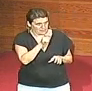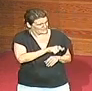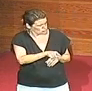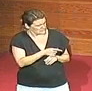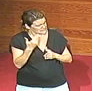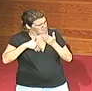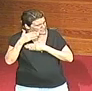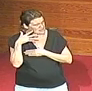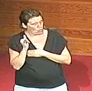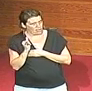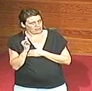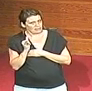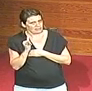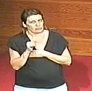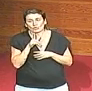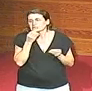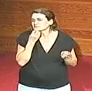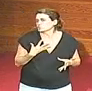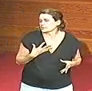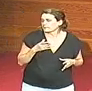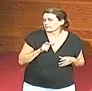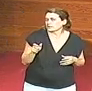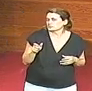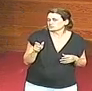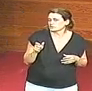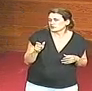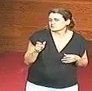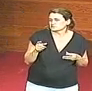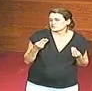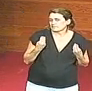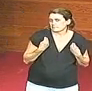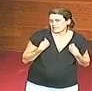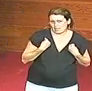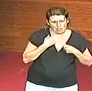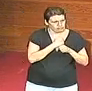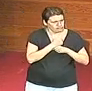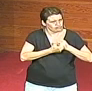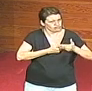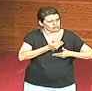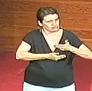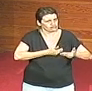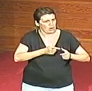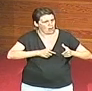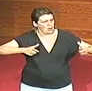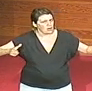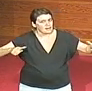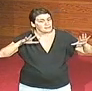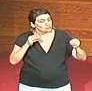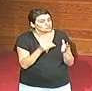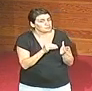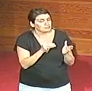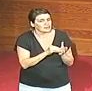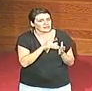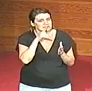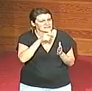decir, que está muy bien que la gente tenga una vida laboral larga, pero que muchas veces estás teniendo a gente